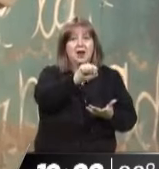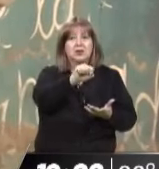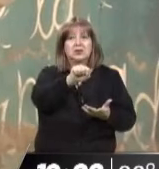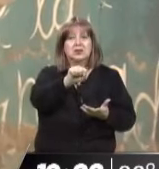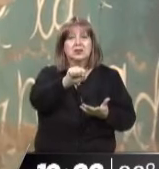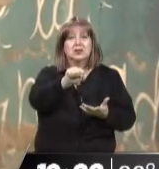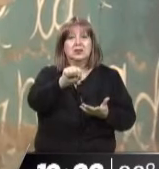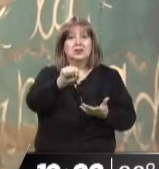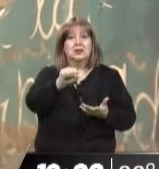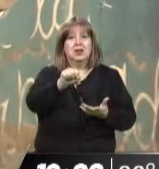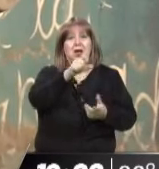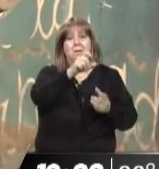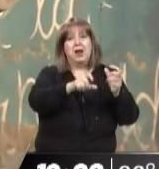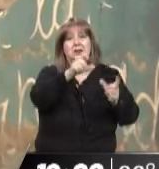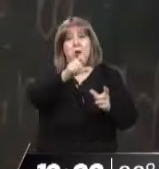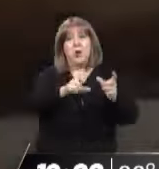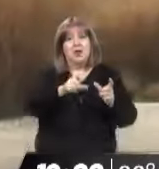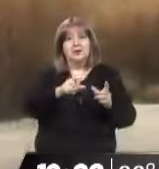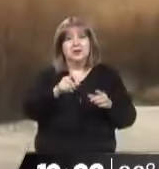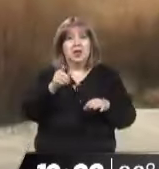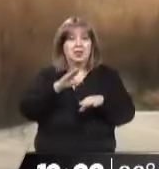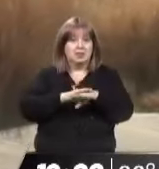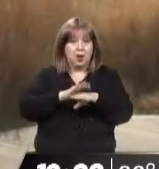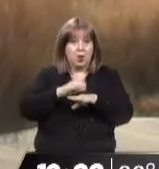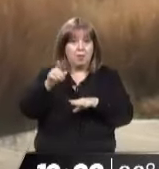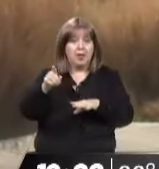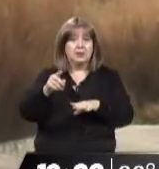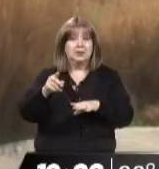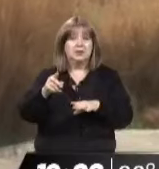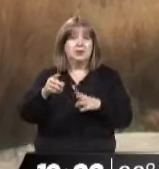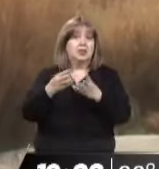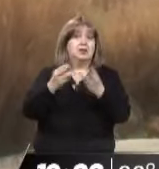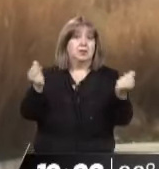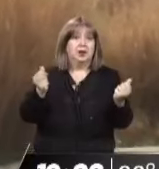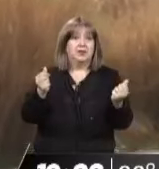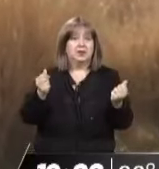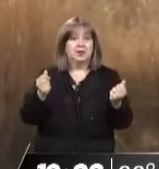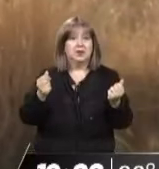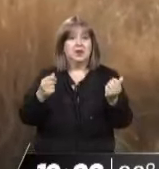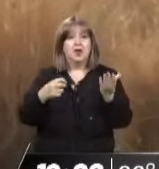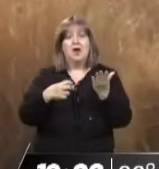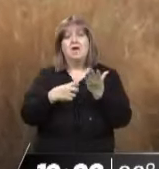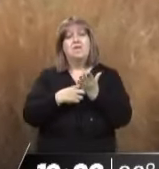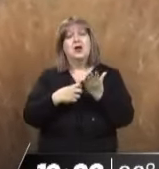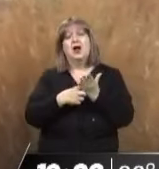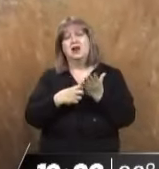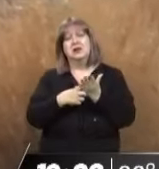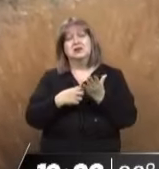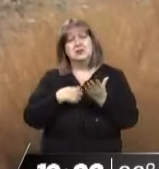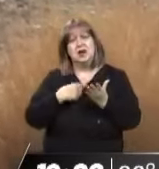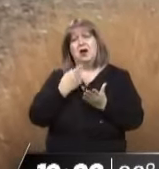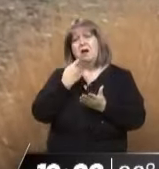culparla y desaparecerla. La fiscalía ha interrogado a muchísimos testigos,